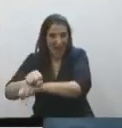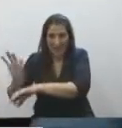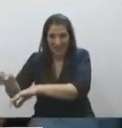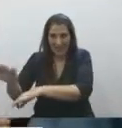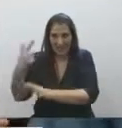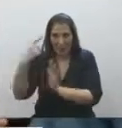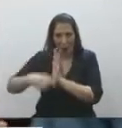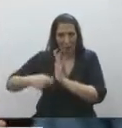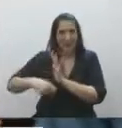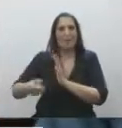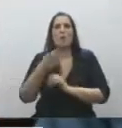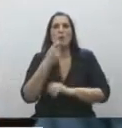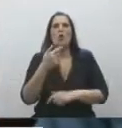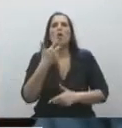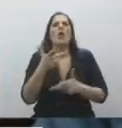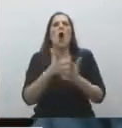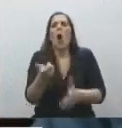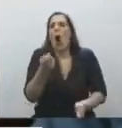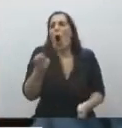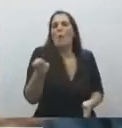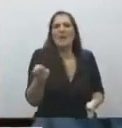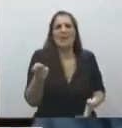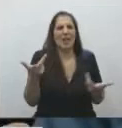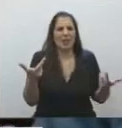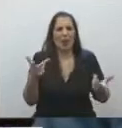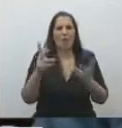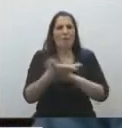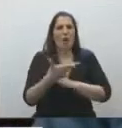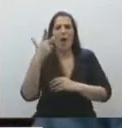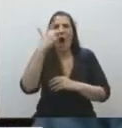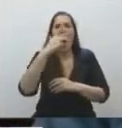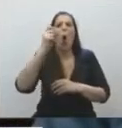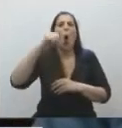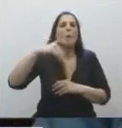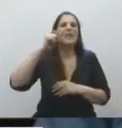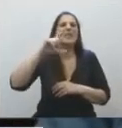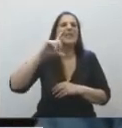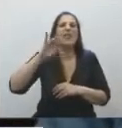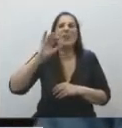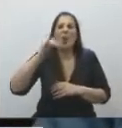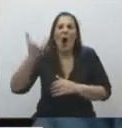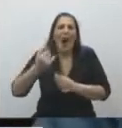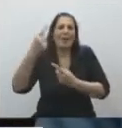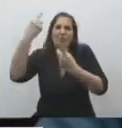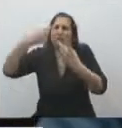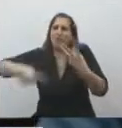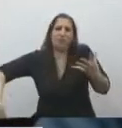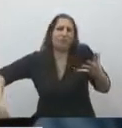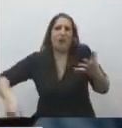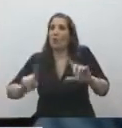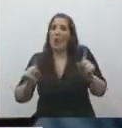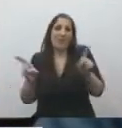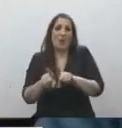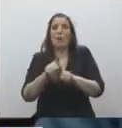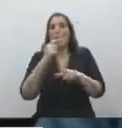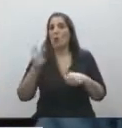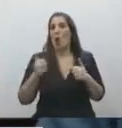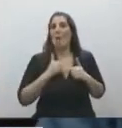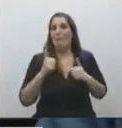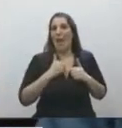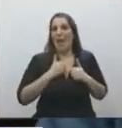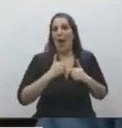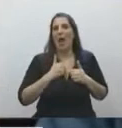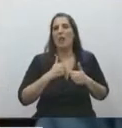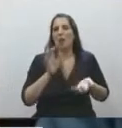colegio y me iba a ver las sesiones en la Cámara de Diputados de mi provincia. Sí. Cuando cumplí 18